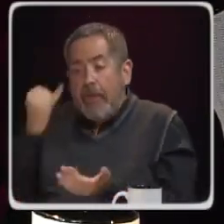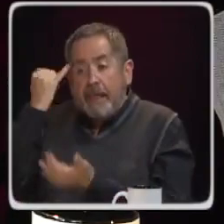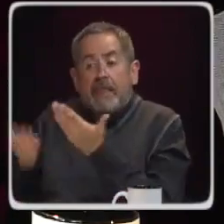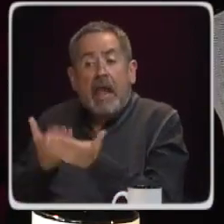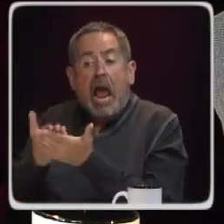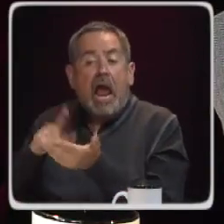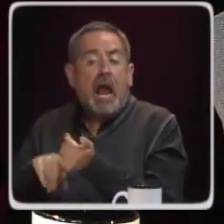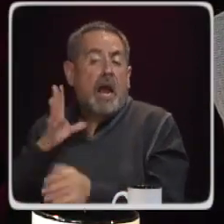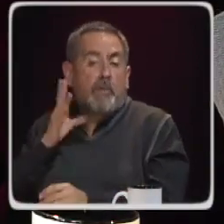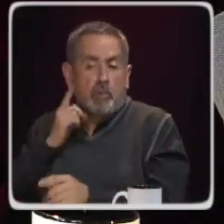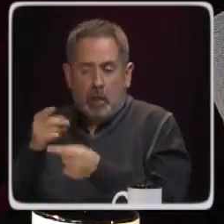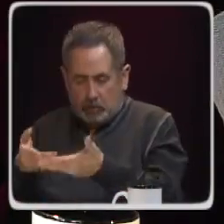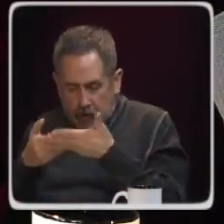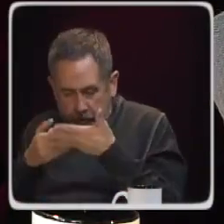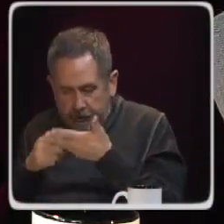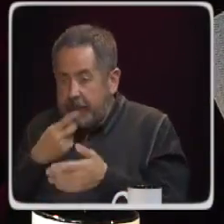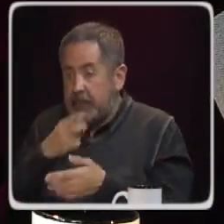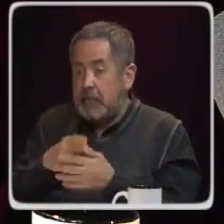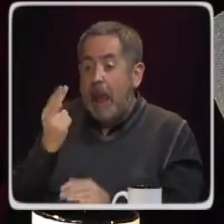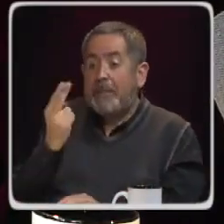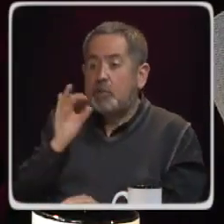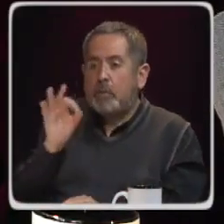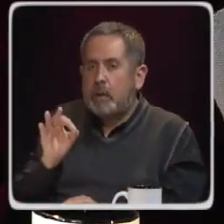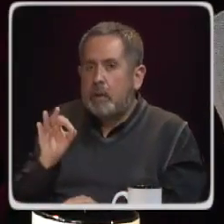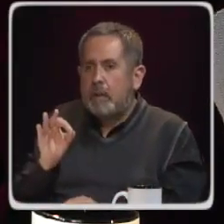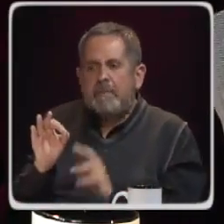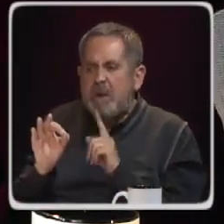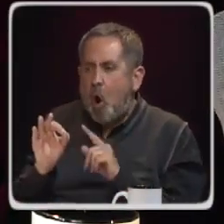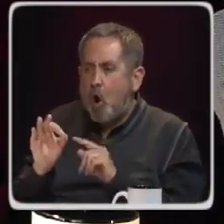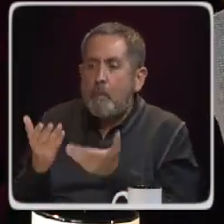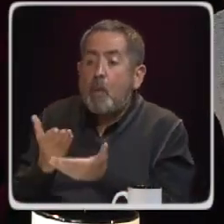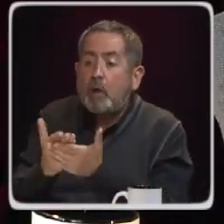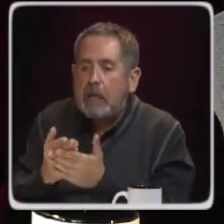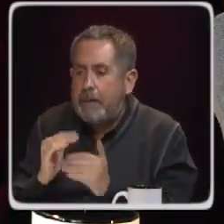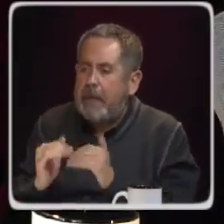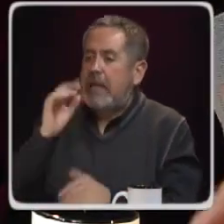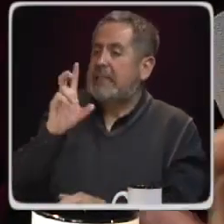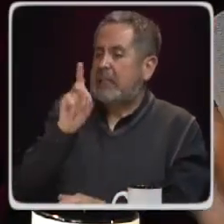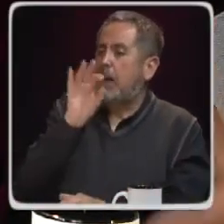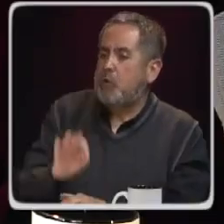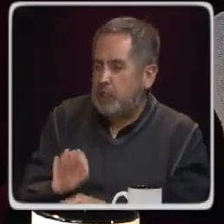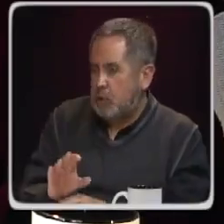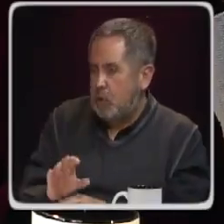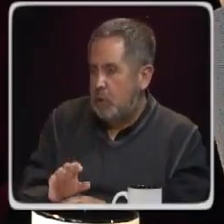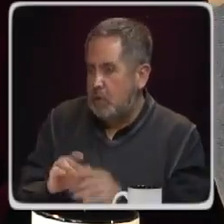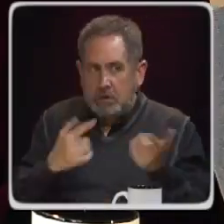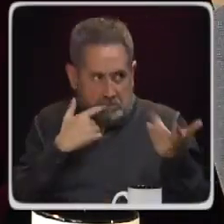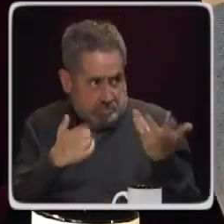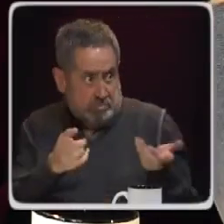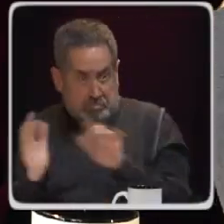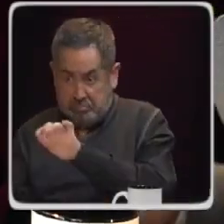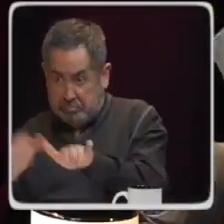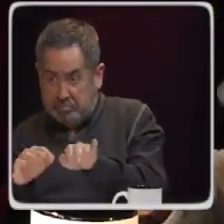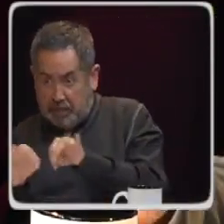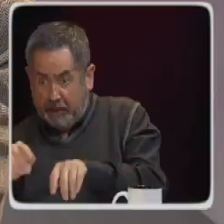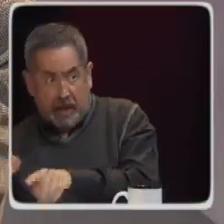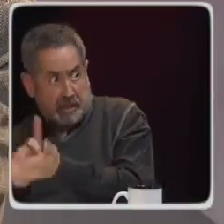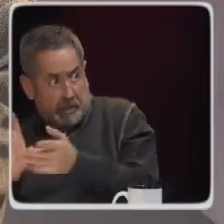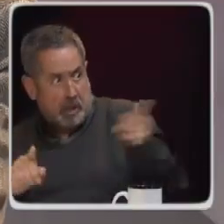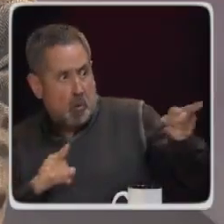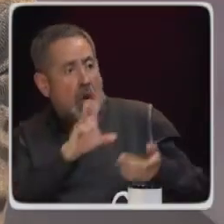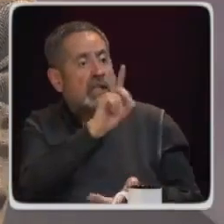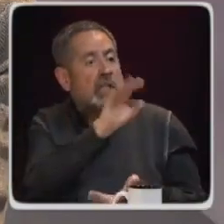porque es lo que permite también el cumplimiento de los derechos. Que una persona tenga un empleo, que tenga un ingreso, que sea autosuficiente, y